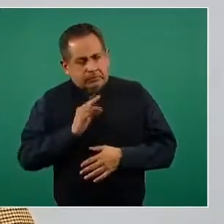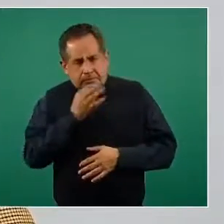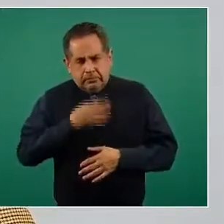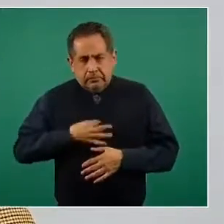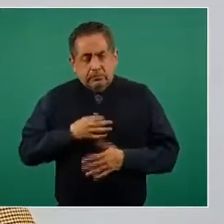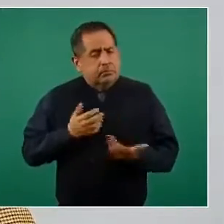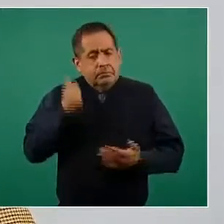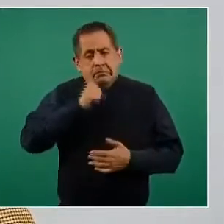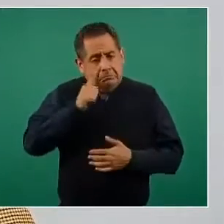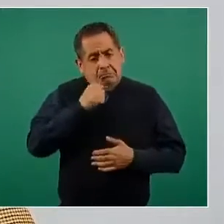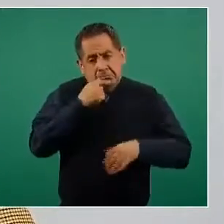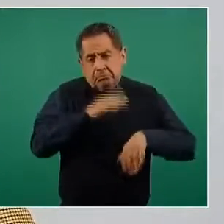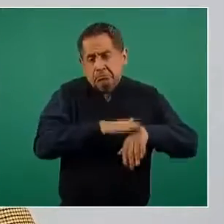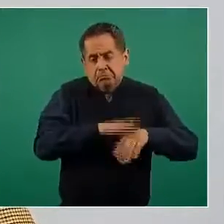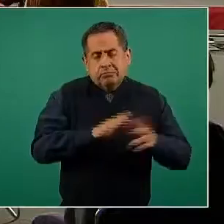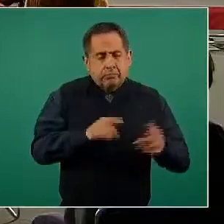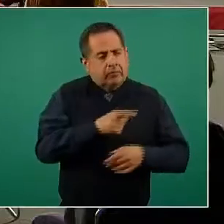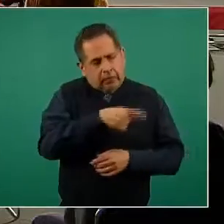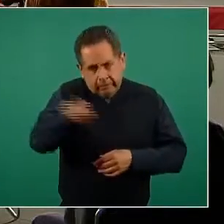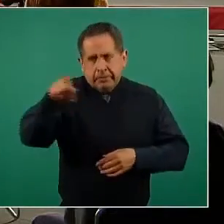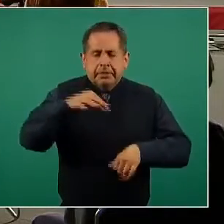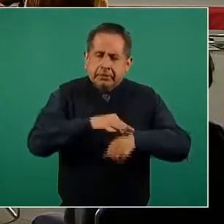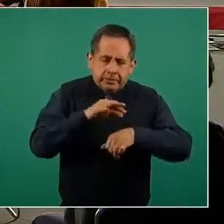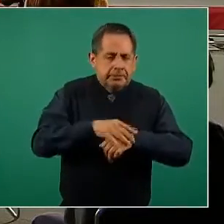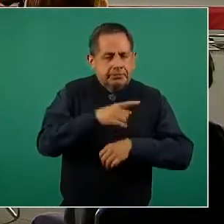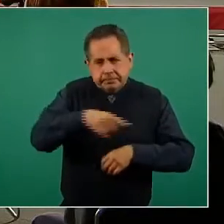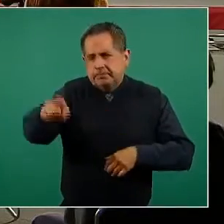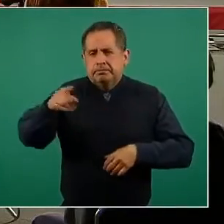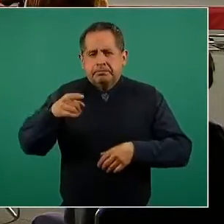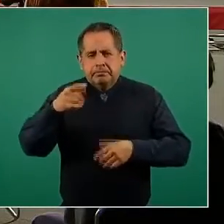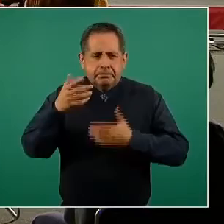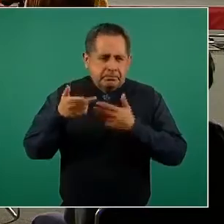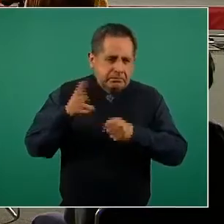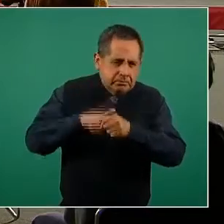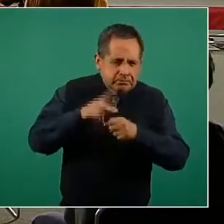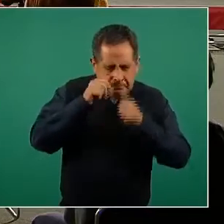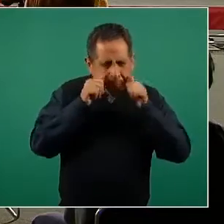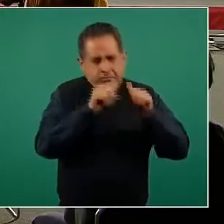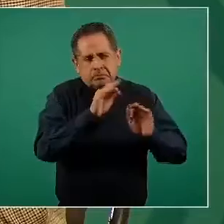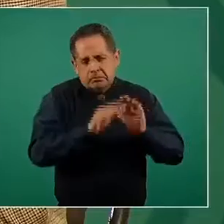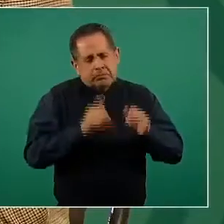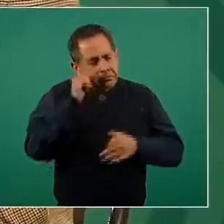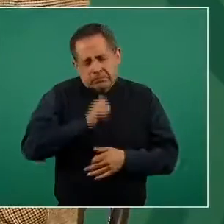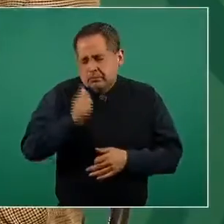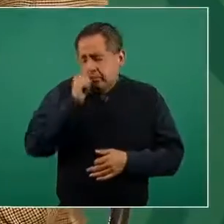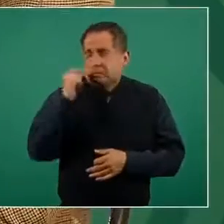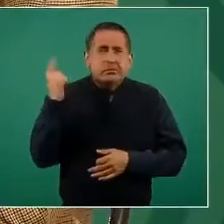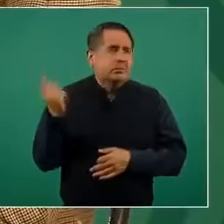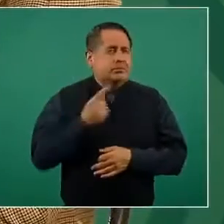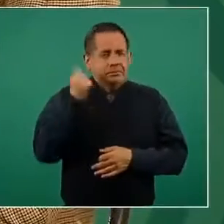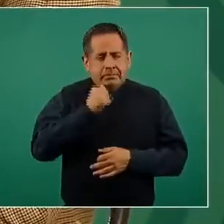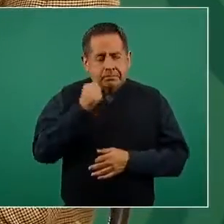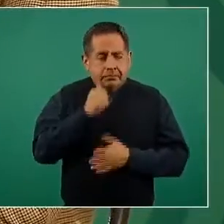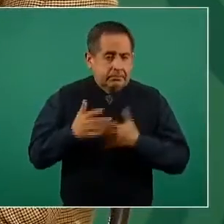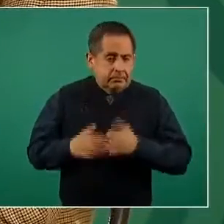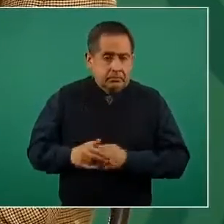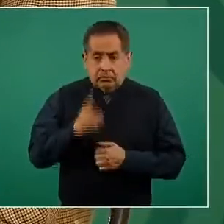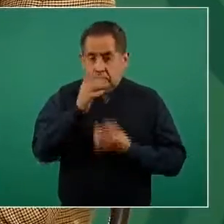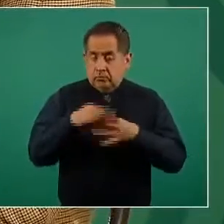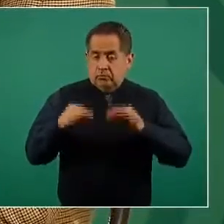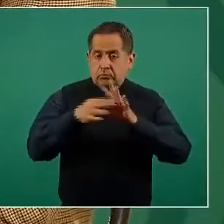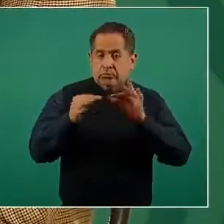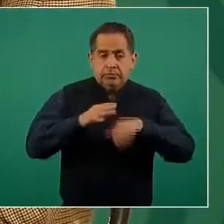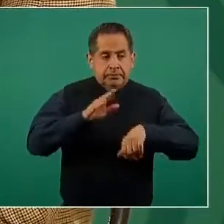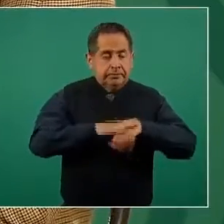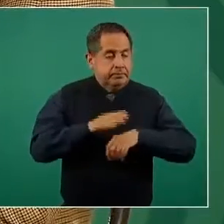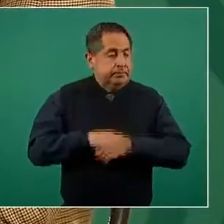¿no? Repórtelo, acuda, vaya a un centro de salud para su atención. Hay una parte muy importante que es esta